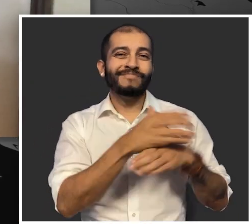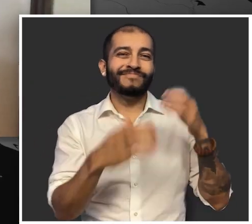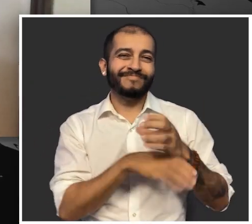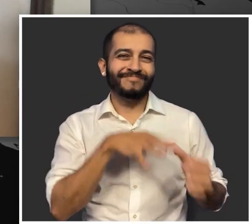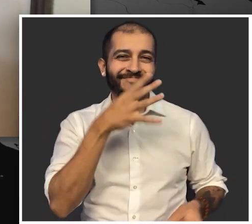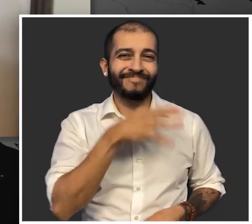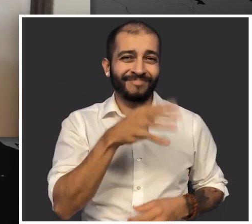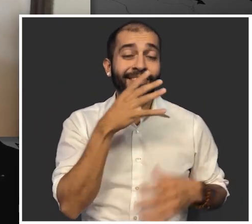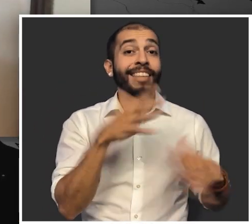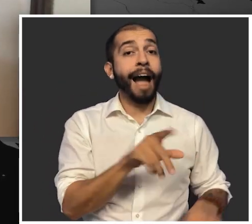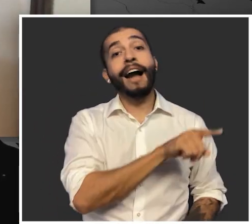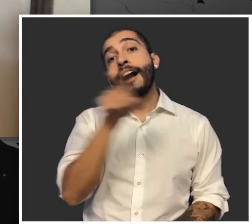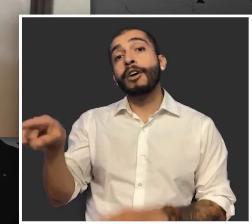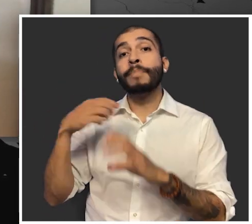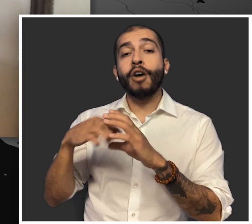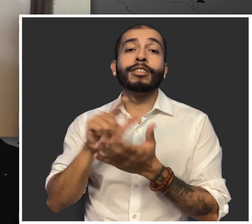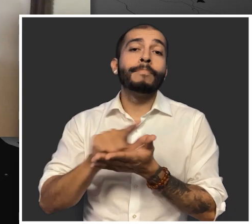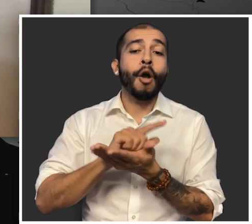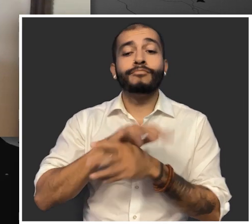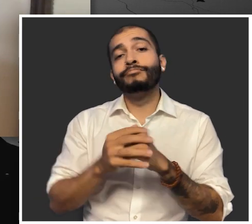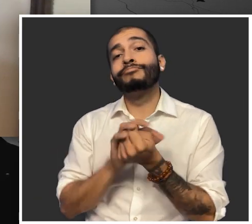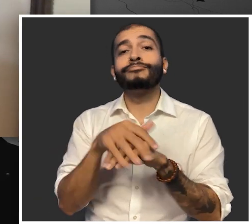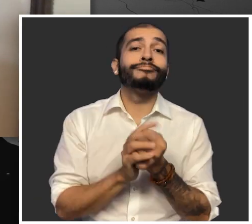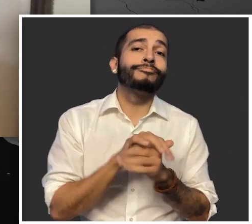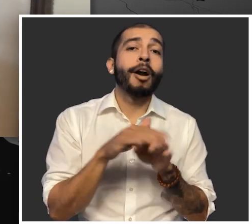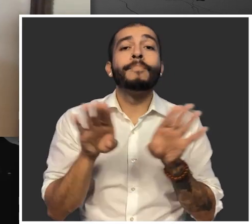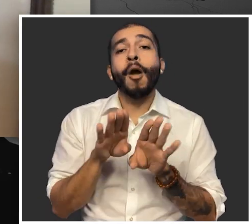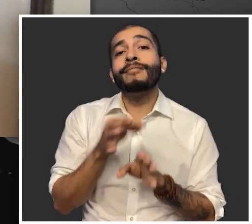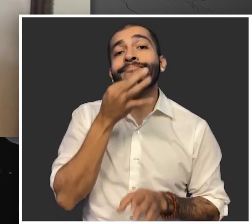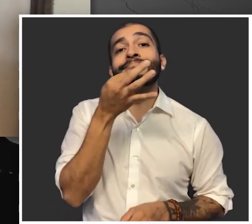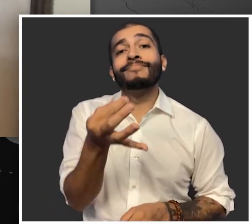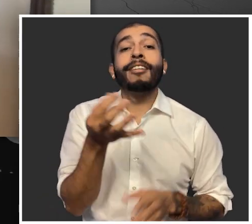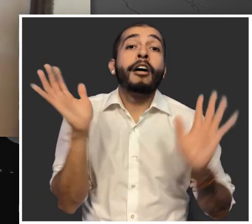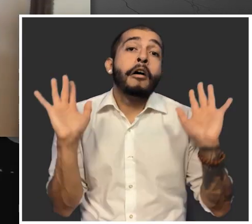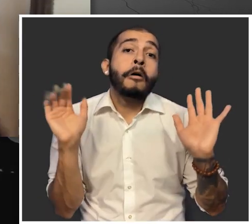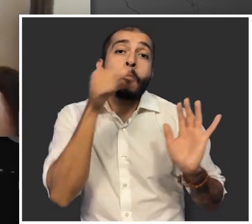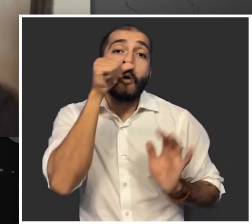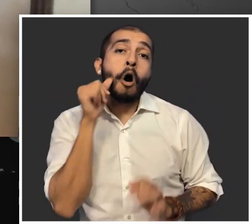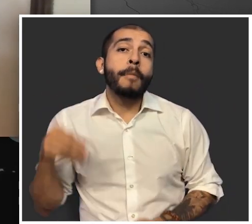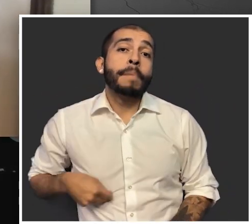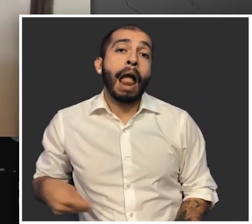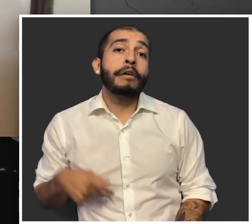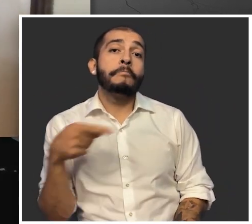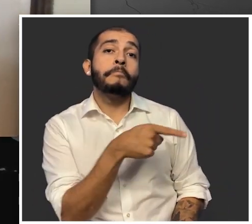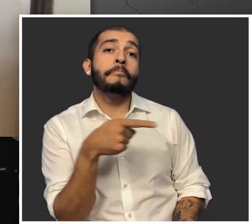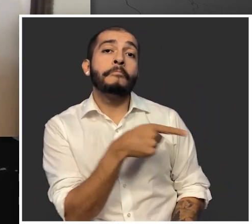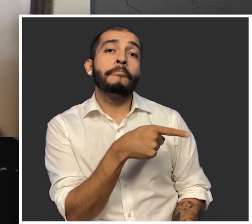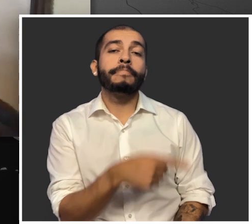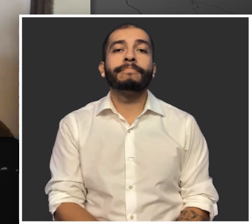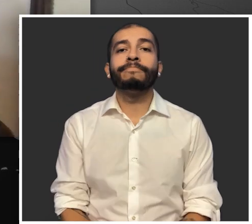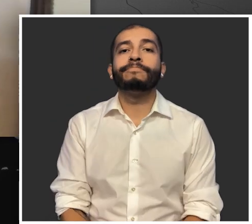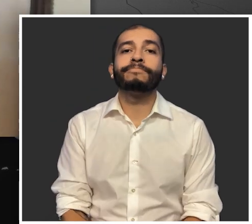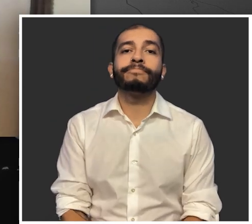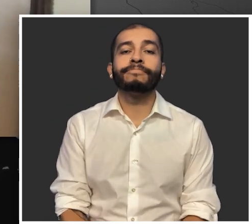hacer sus negocios sucios y luego vuelven a El Paso y se lavan las manos y luego